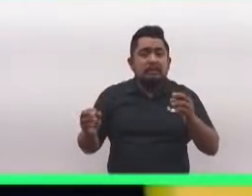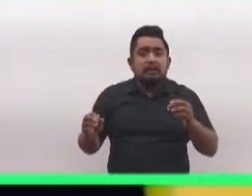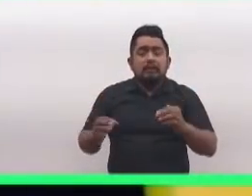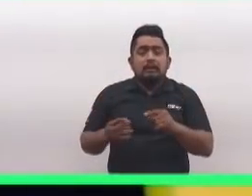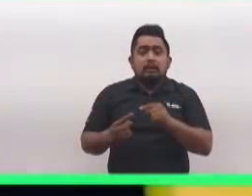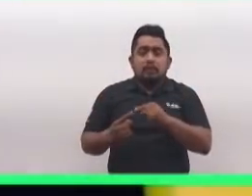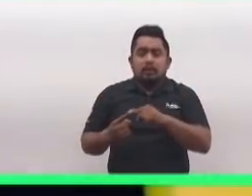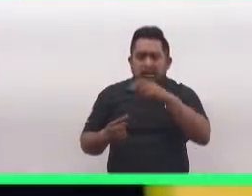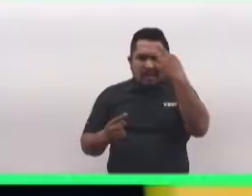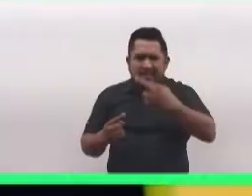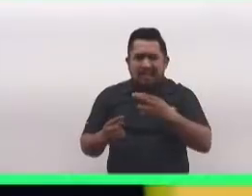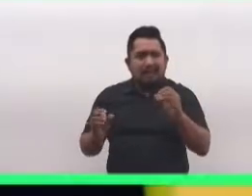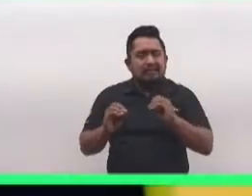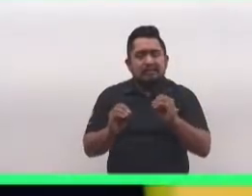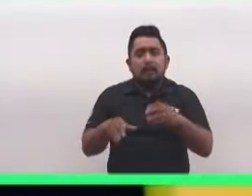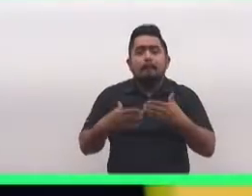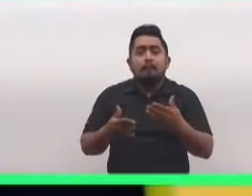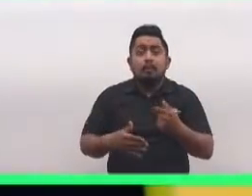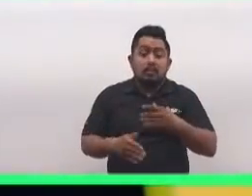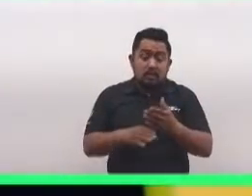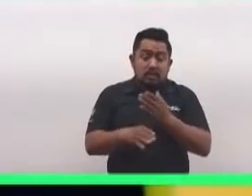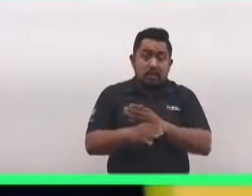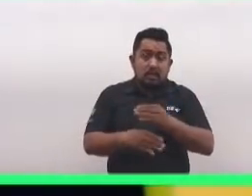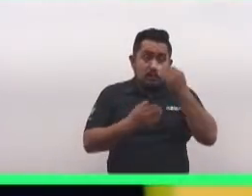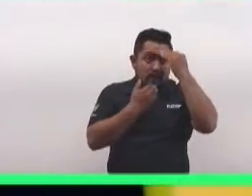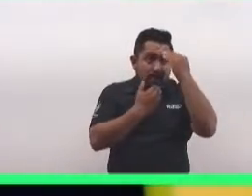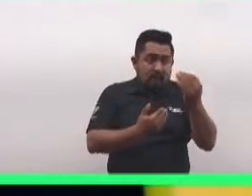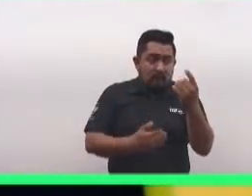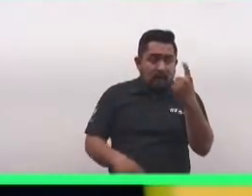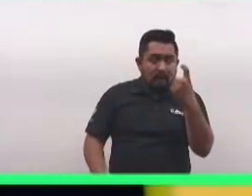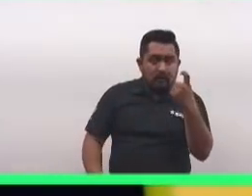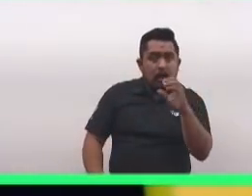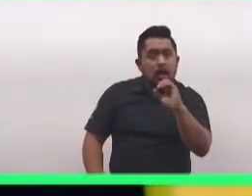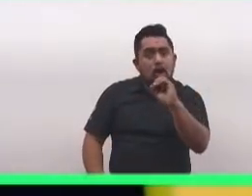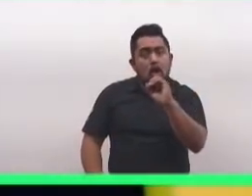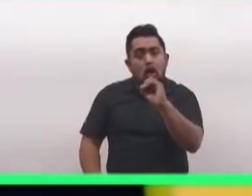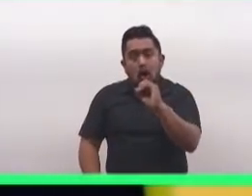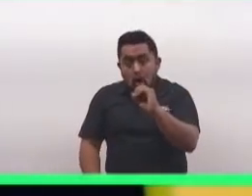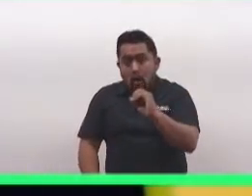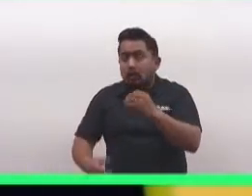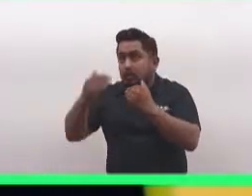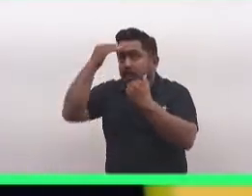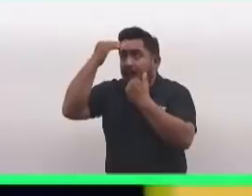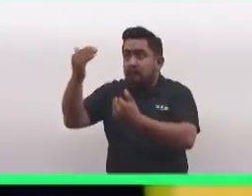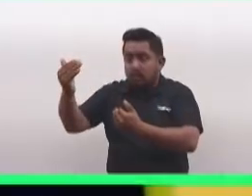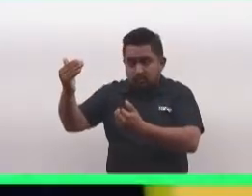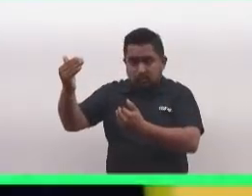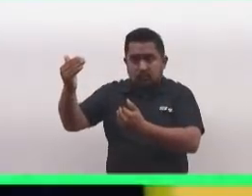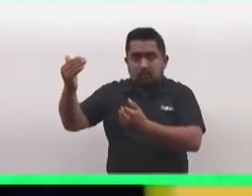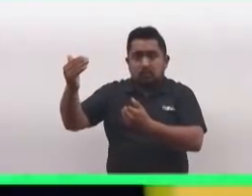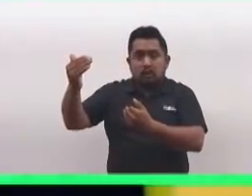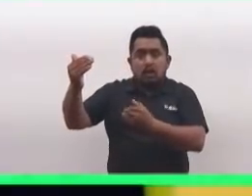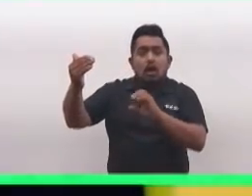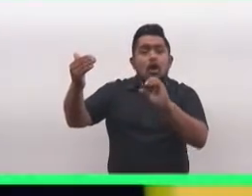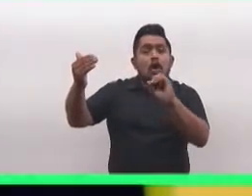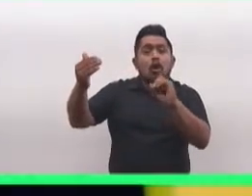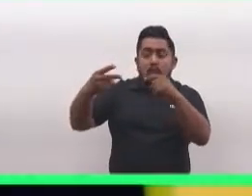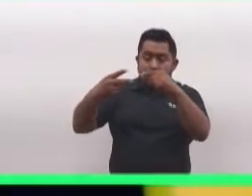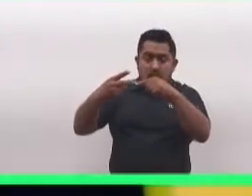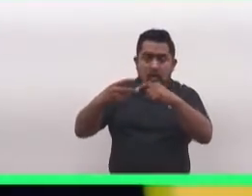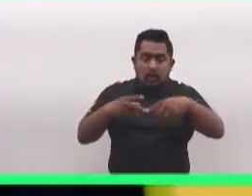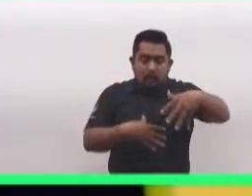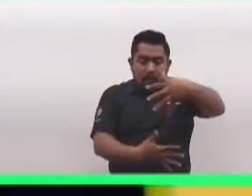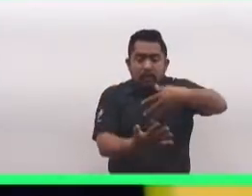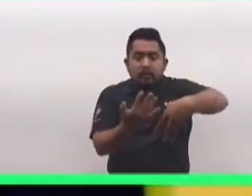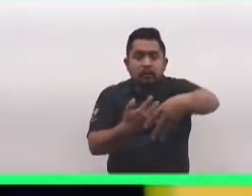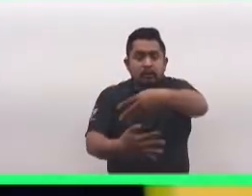porque por falta de obediencia obvio falta de sometimiento al señor y por falta de orden presta la